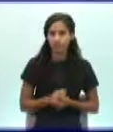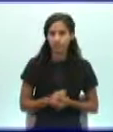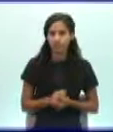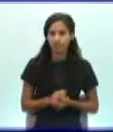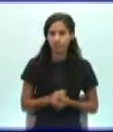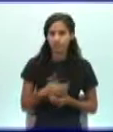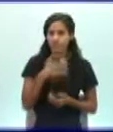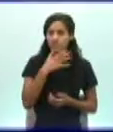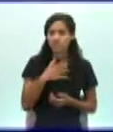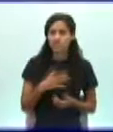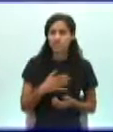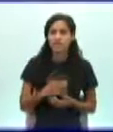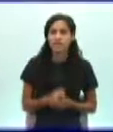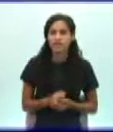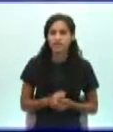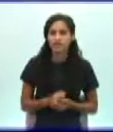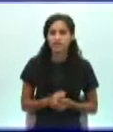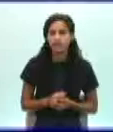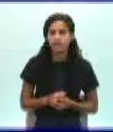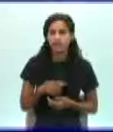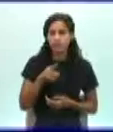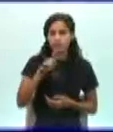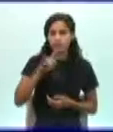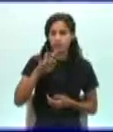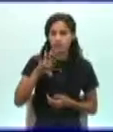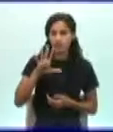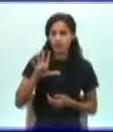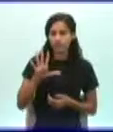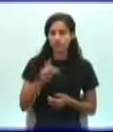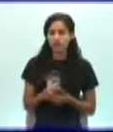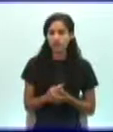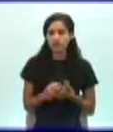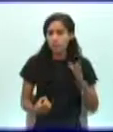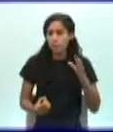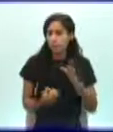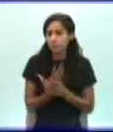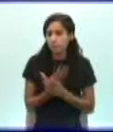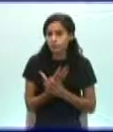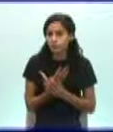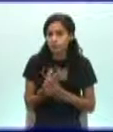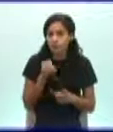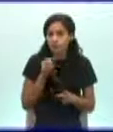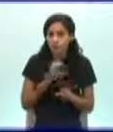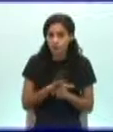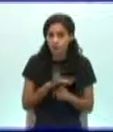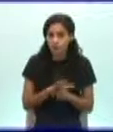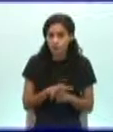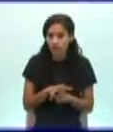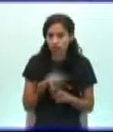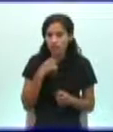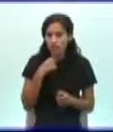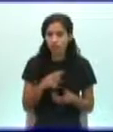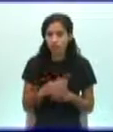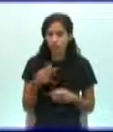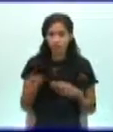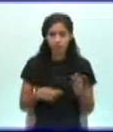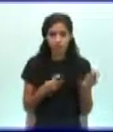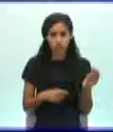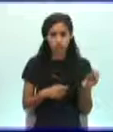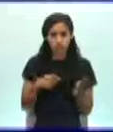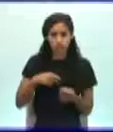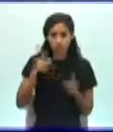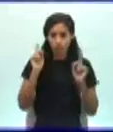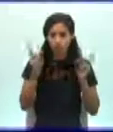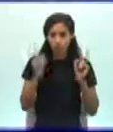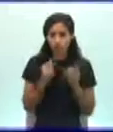Nuestro Fidel Castro Ruz en 1945 inicia su activa lucha política en el marco del movimiento estudiantil en